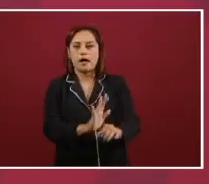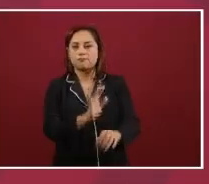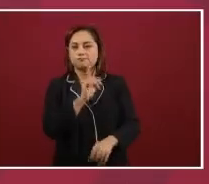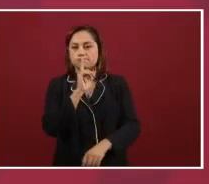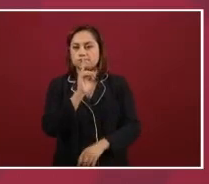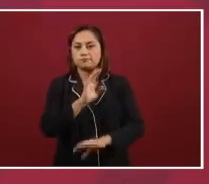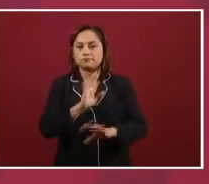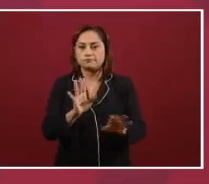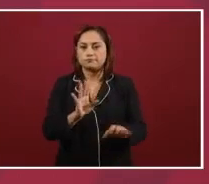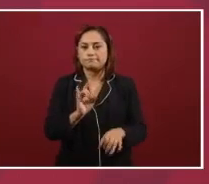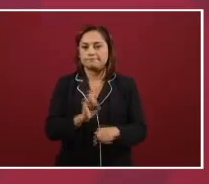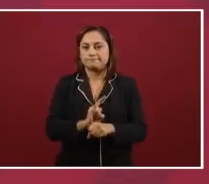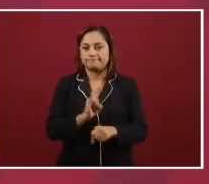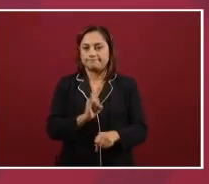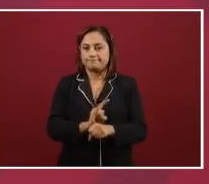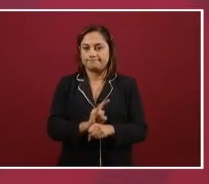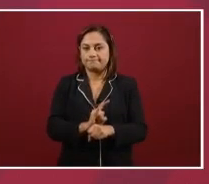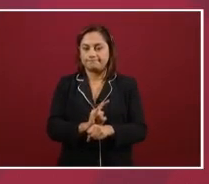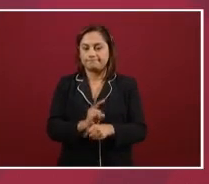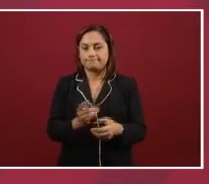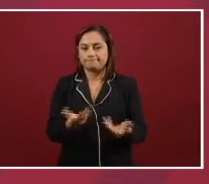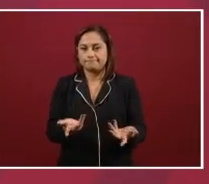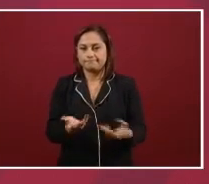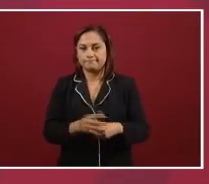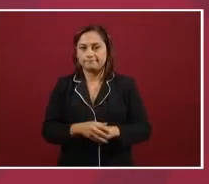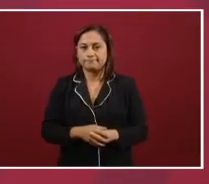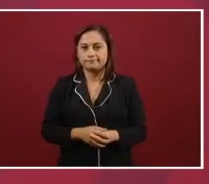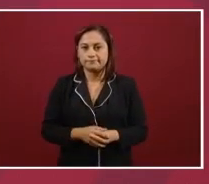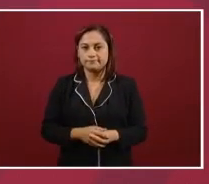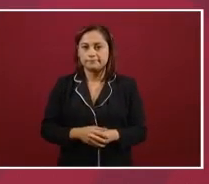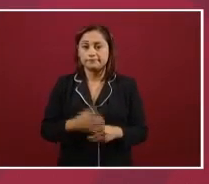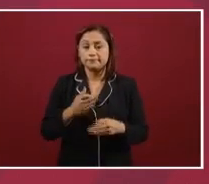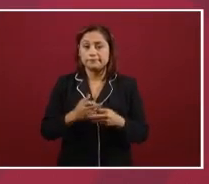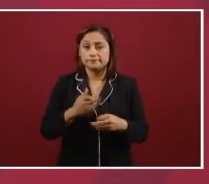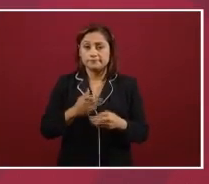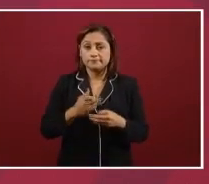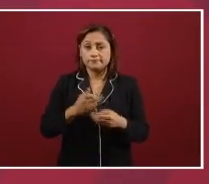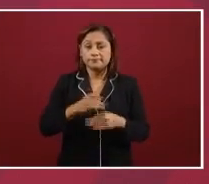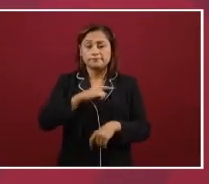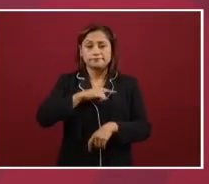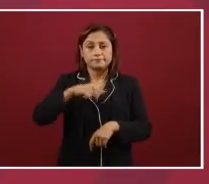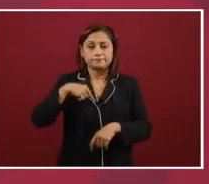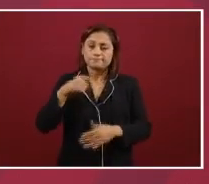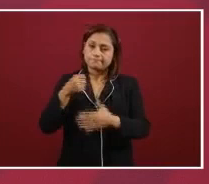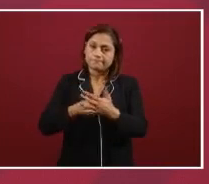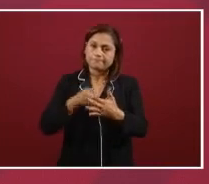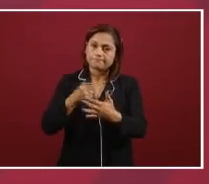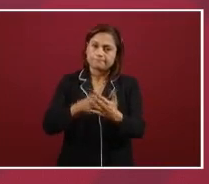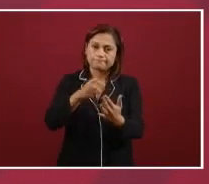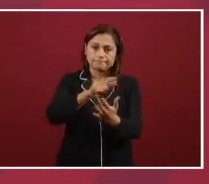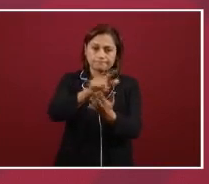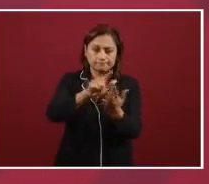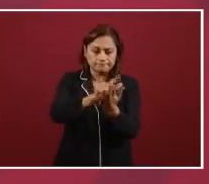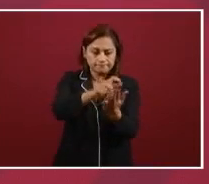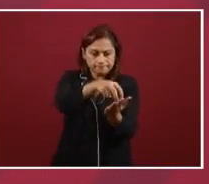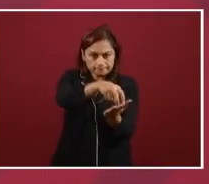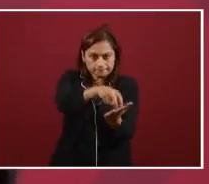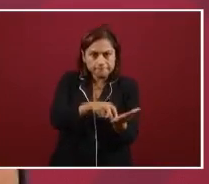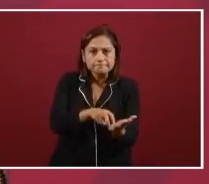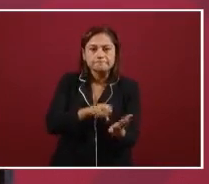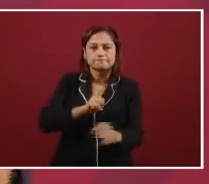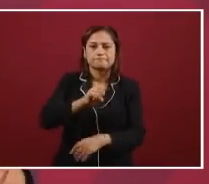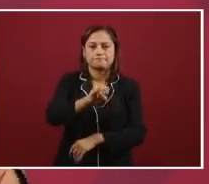una simulación. Entonces, vamos a buscar que se haga esa reforma, y si la gente